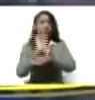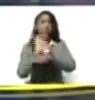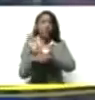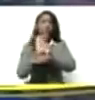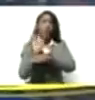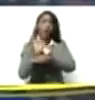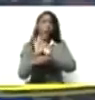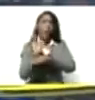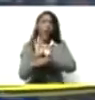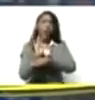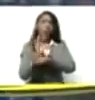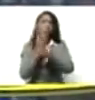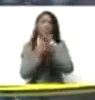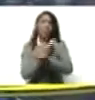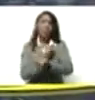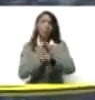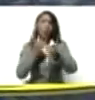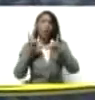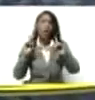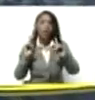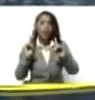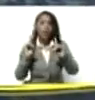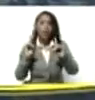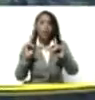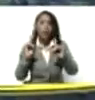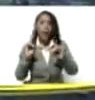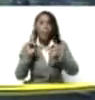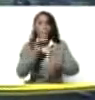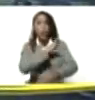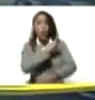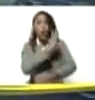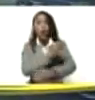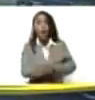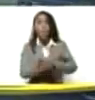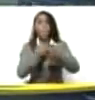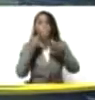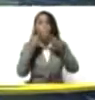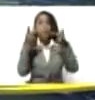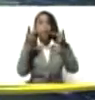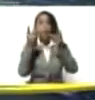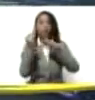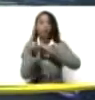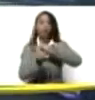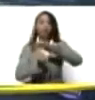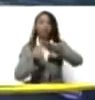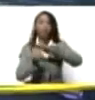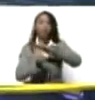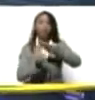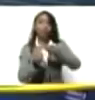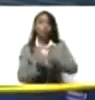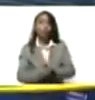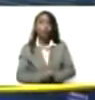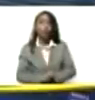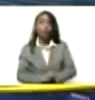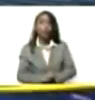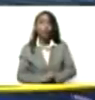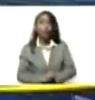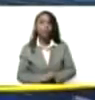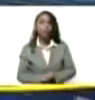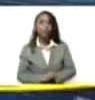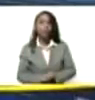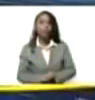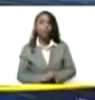se fortalezcan en la creencia popular en la sabiduría popular este año